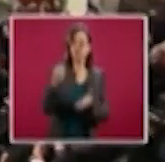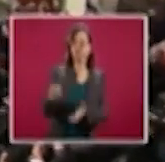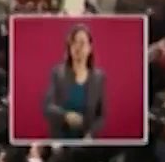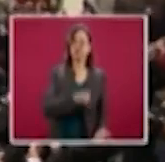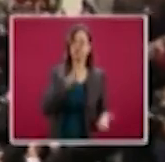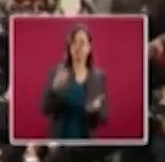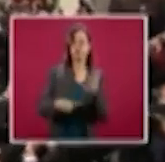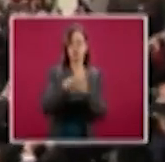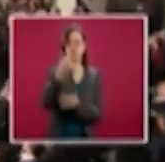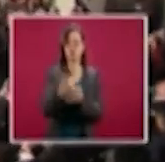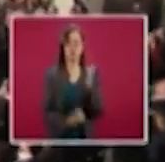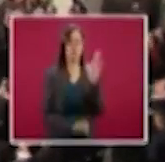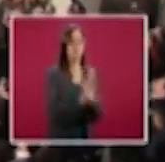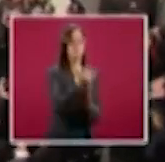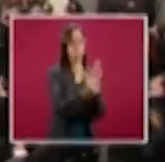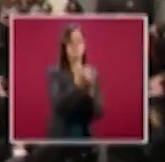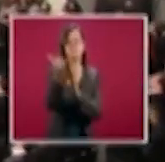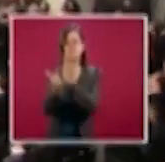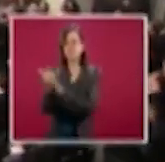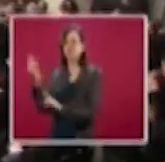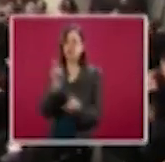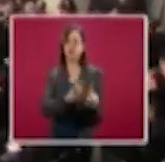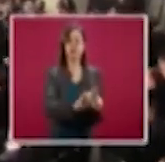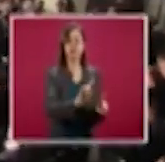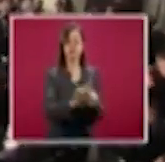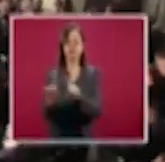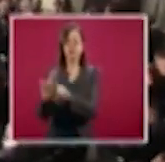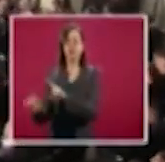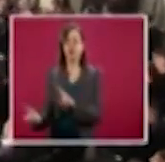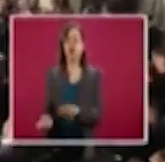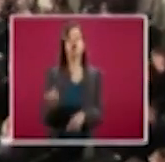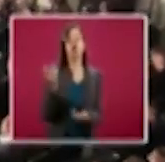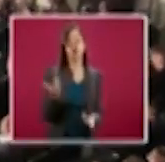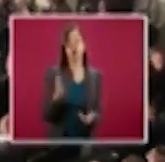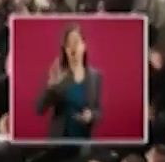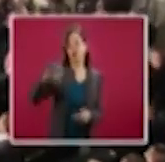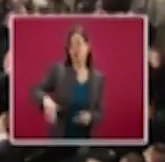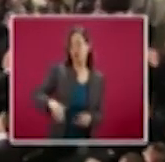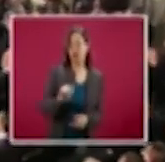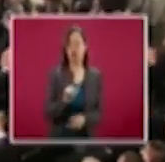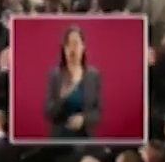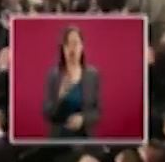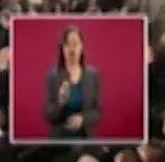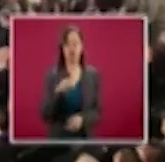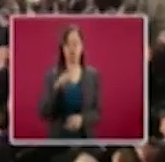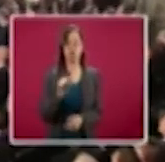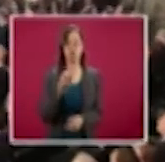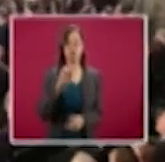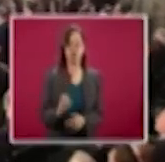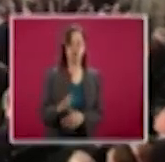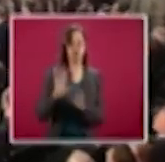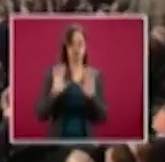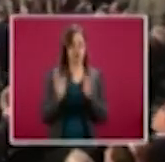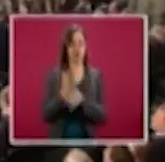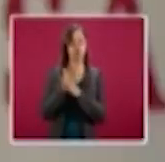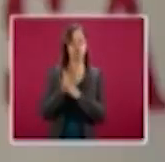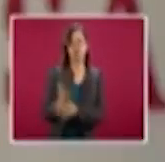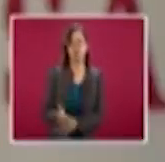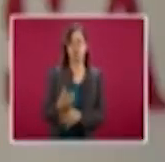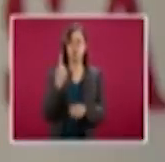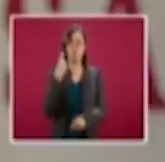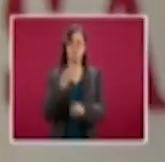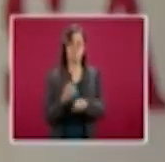otro rubros 8 mil millones pero para mí la jugada maestra fue presentar este plan y se acabó la recesión